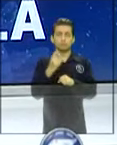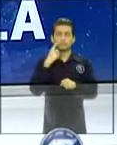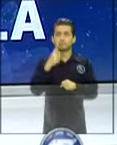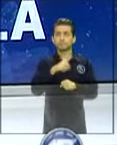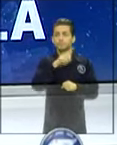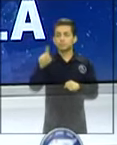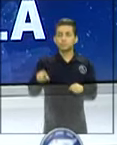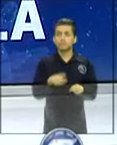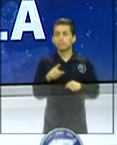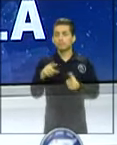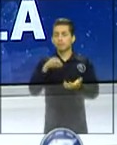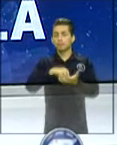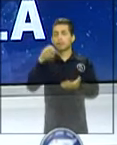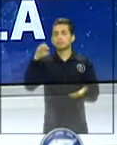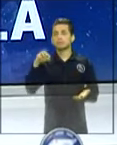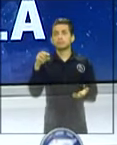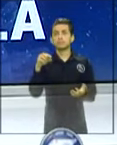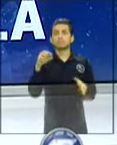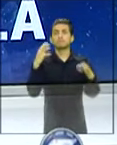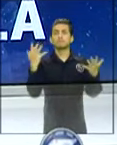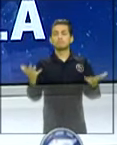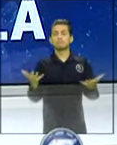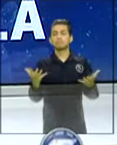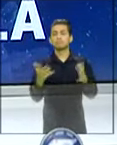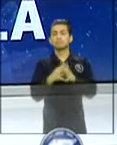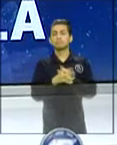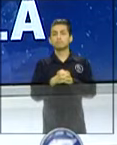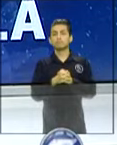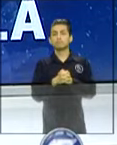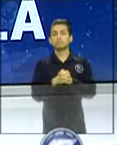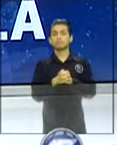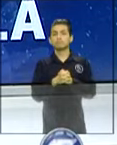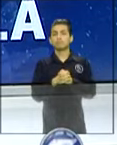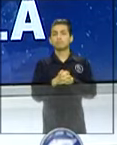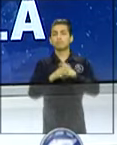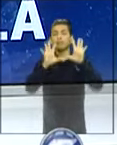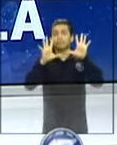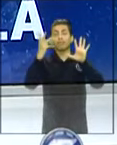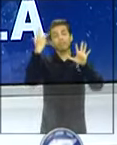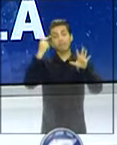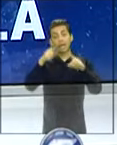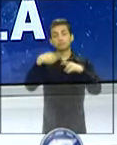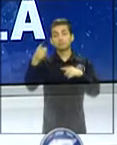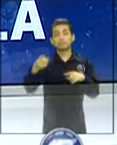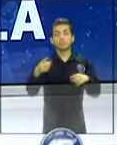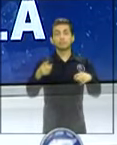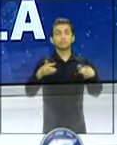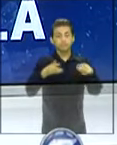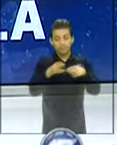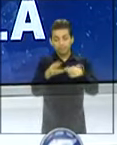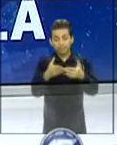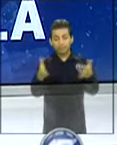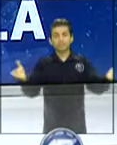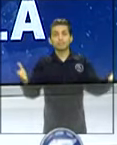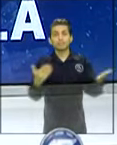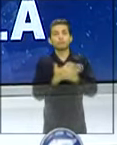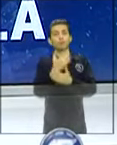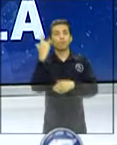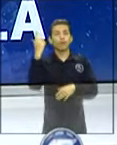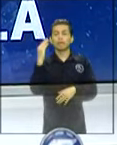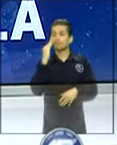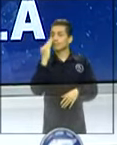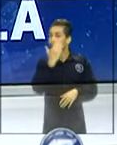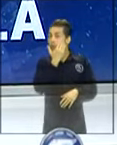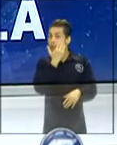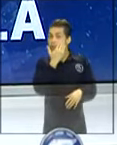país, anunciando que dentro de 10 días va a ser inaugurado el Hospital de Especialidades de Santa Lucía con Sumalguapa, entre